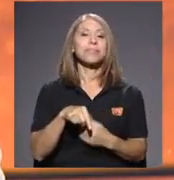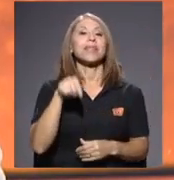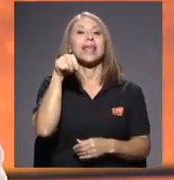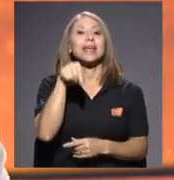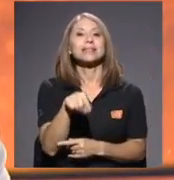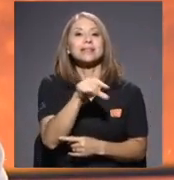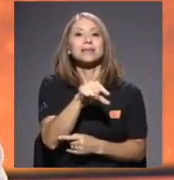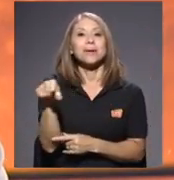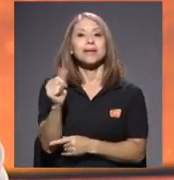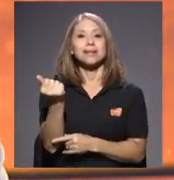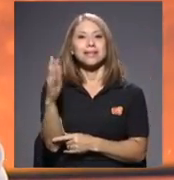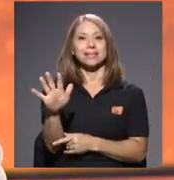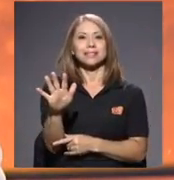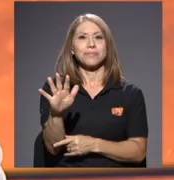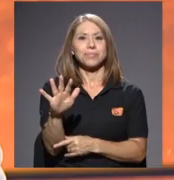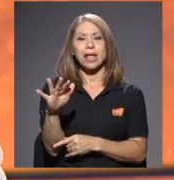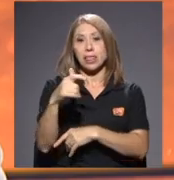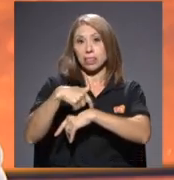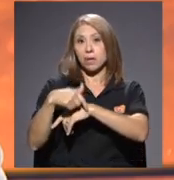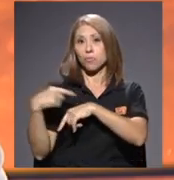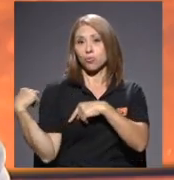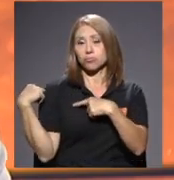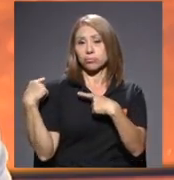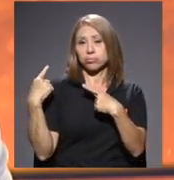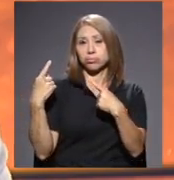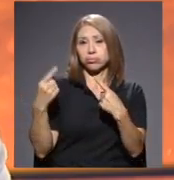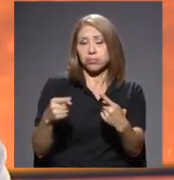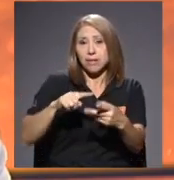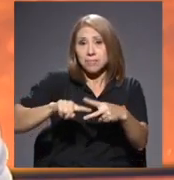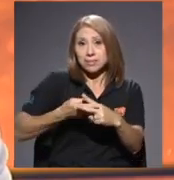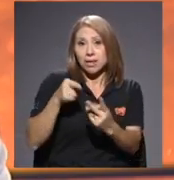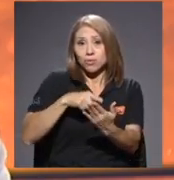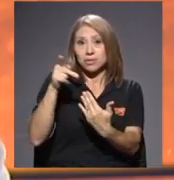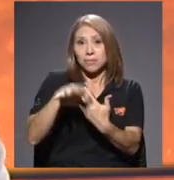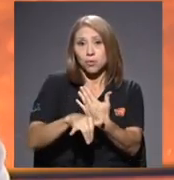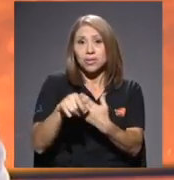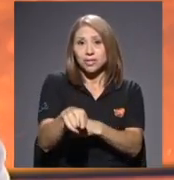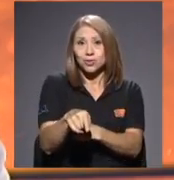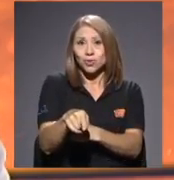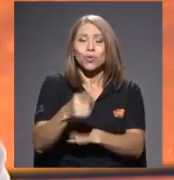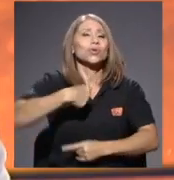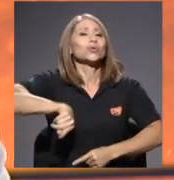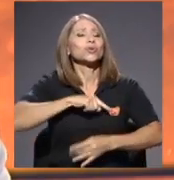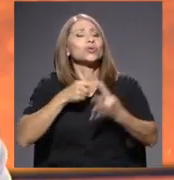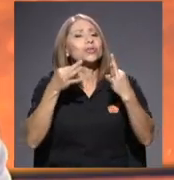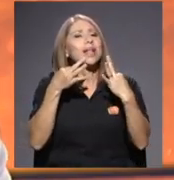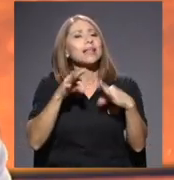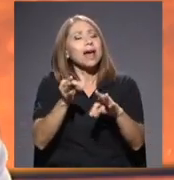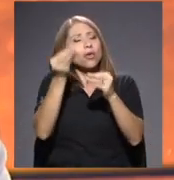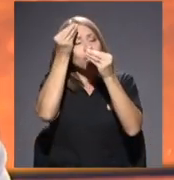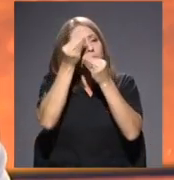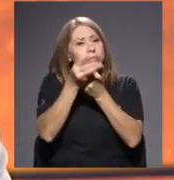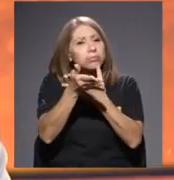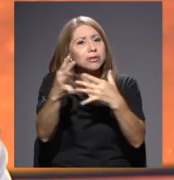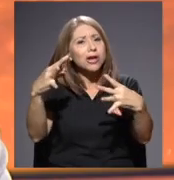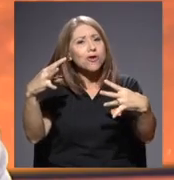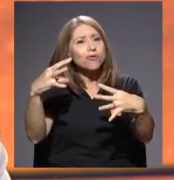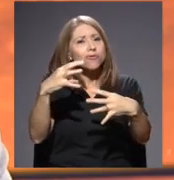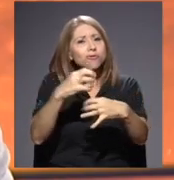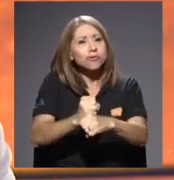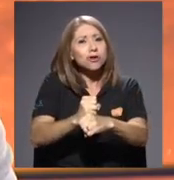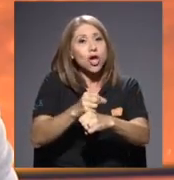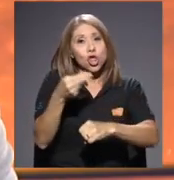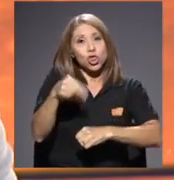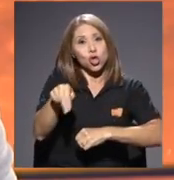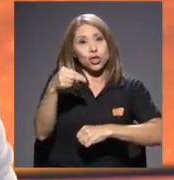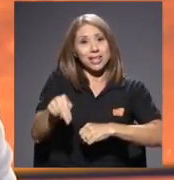casualmente durante todo este tiempo que hemos arrancado este proyecto hemos tratado de llevarle hasta su casa un resumen exhaustivo no solamente de las noticias de la